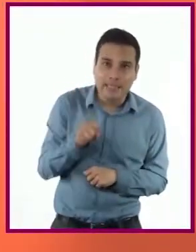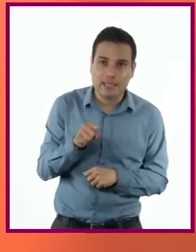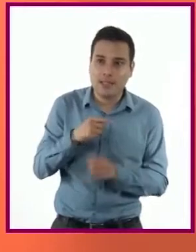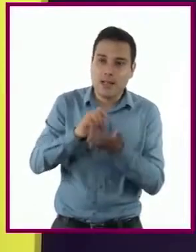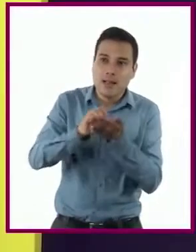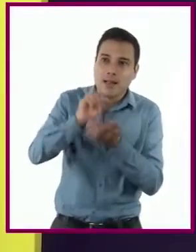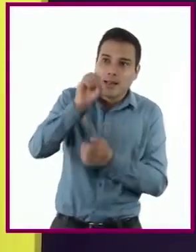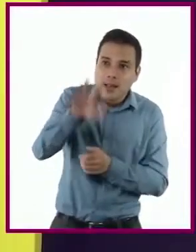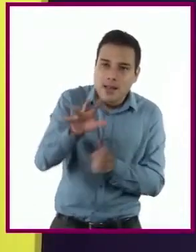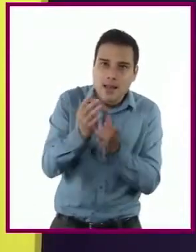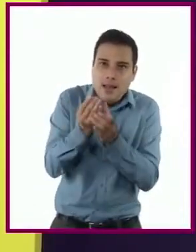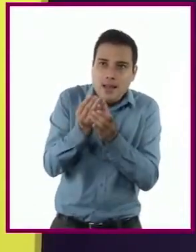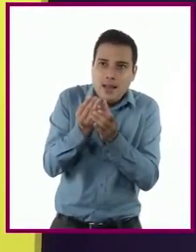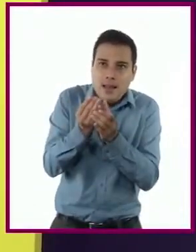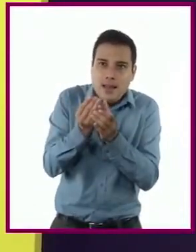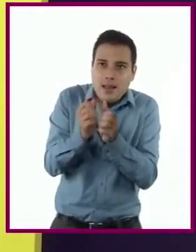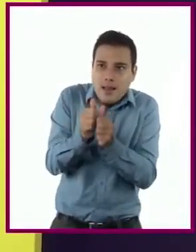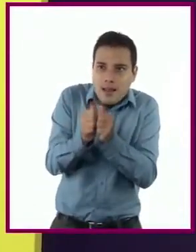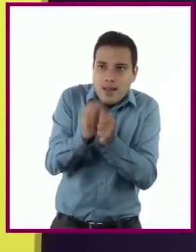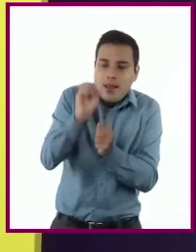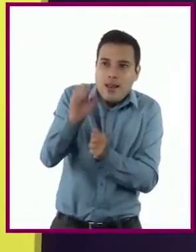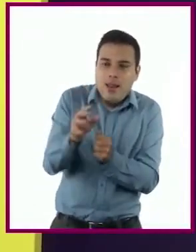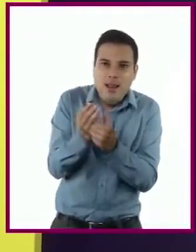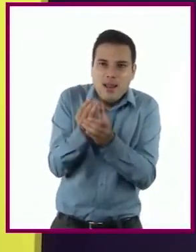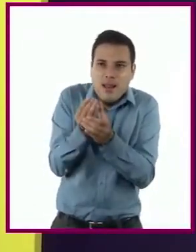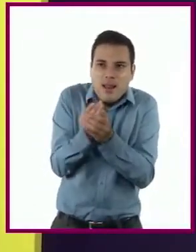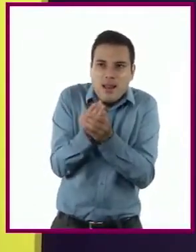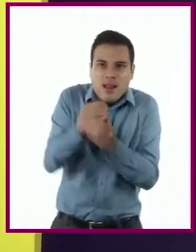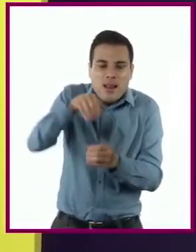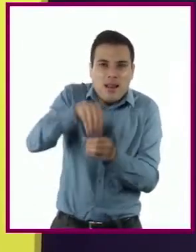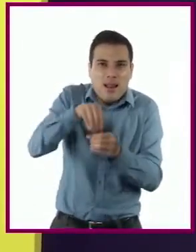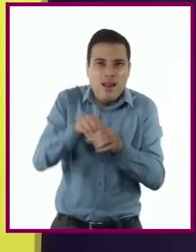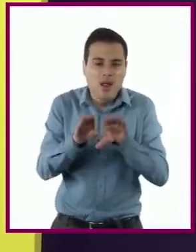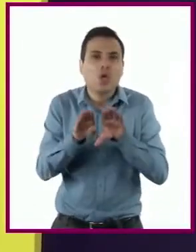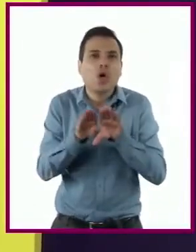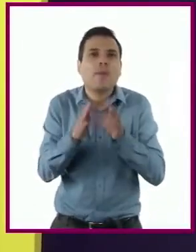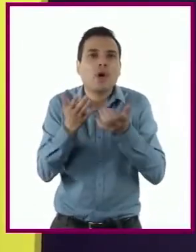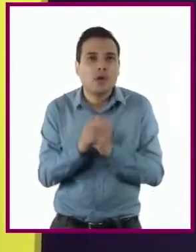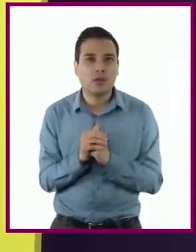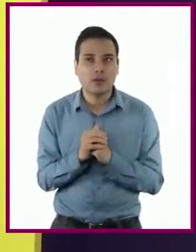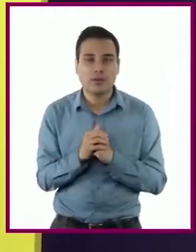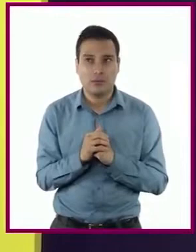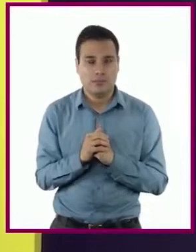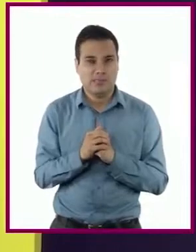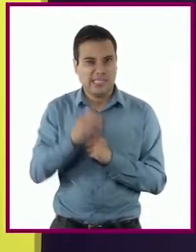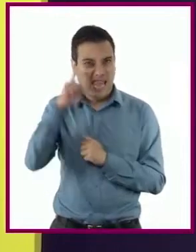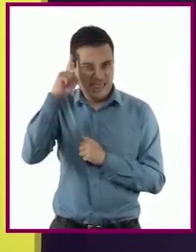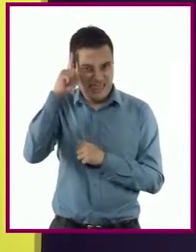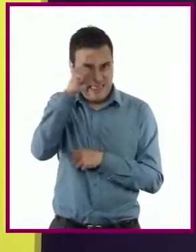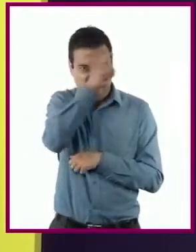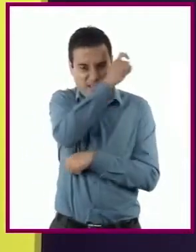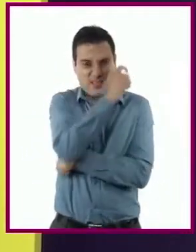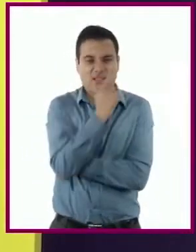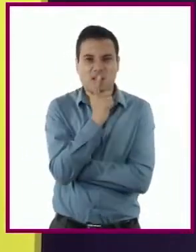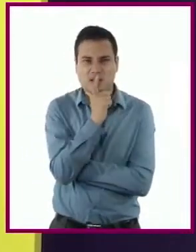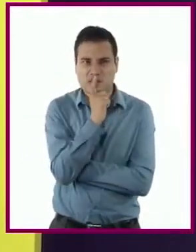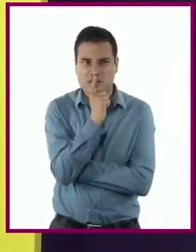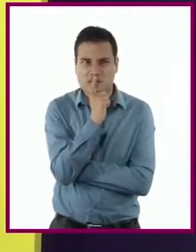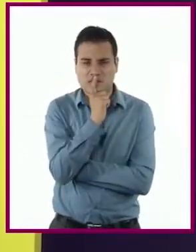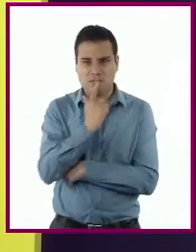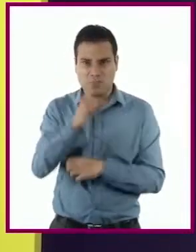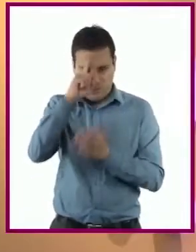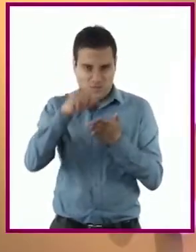de entenderlo? Eso suena complicado, maestro, porque según expone, mi mensaje es visible para